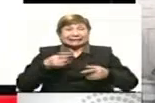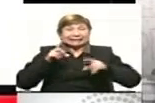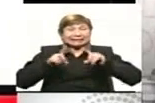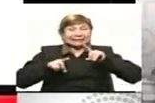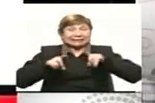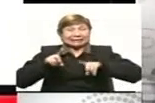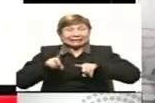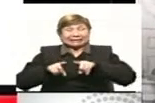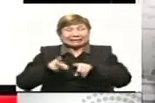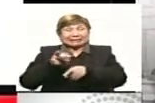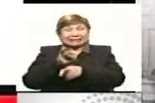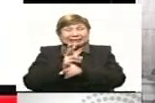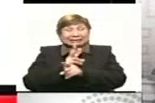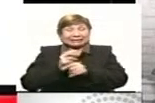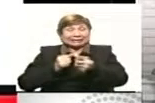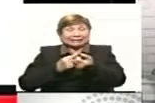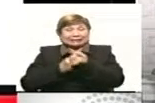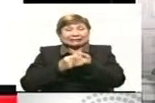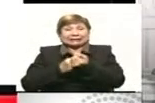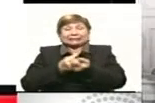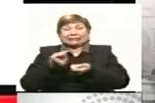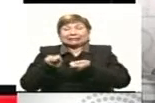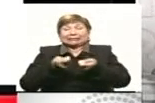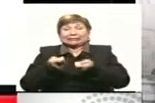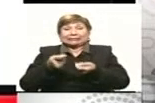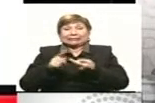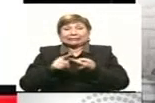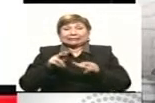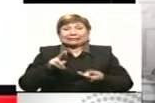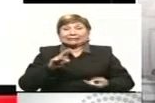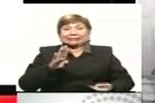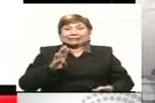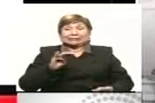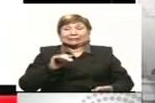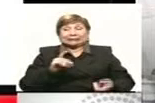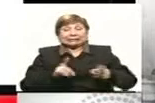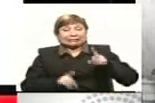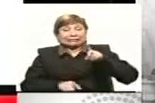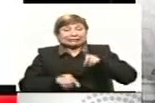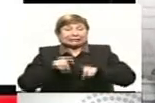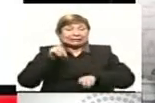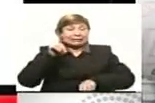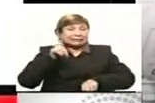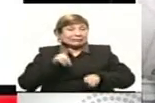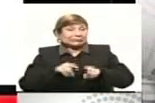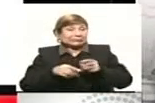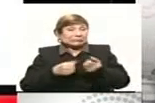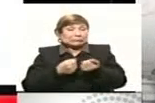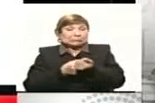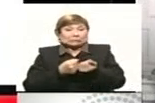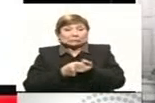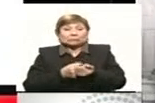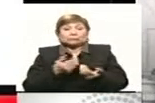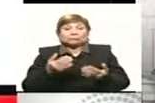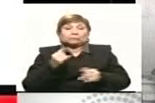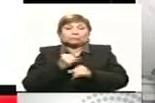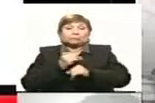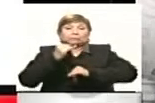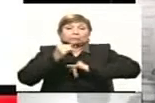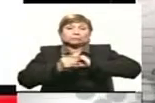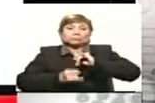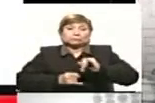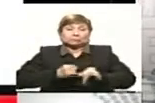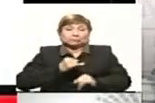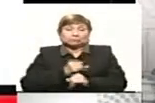préstamos para poder fortalecer la administración tributaria. De hecho, todavía tenemos algunos apoyos internacionales al